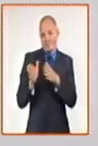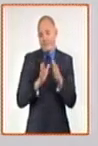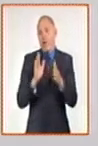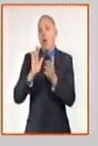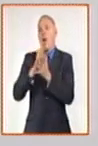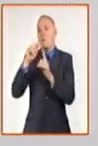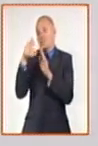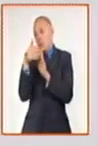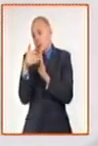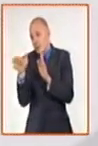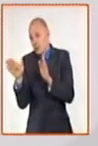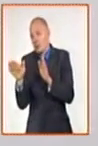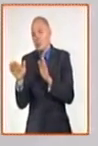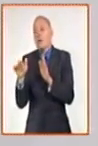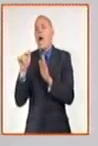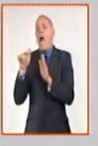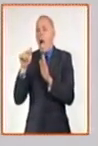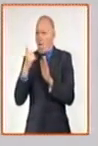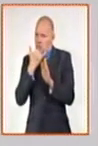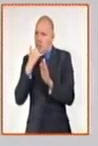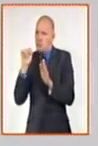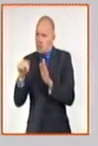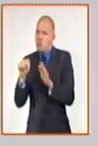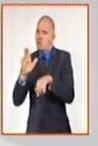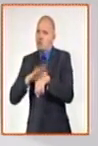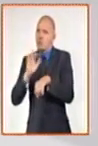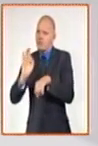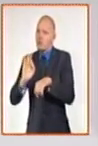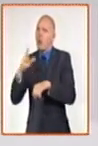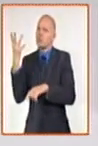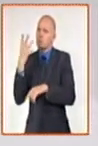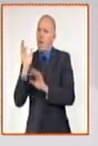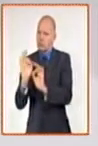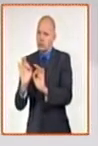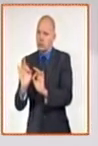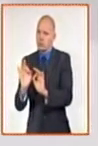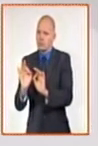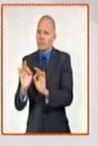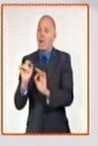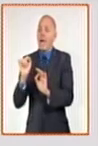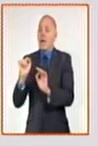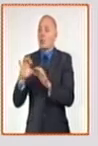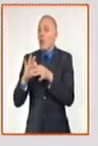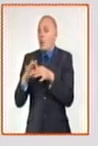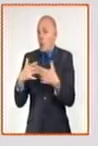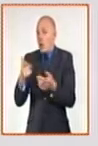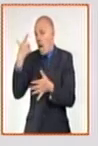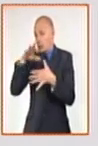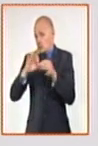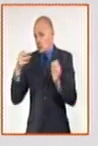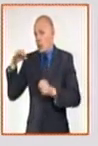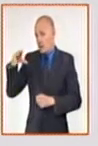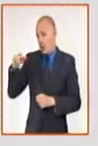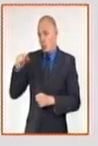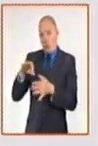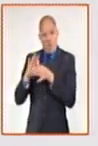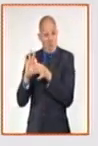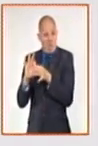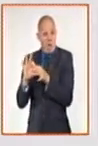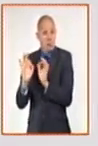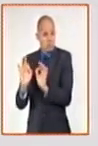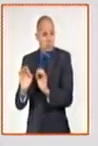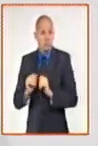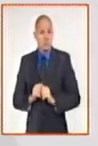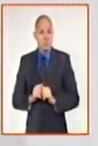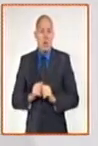con los daños provocados por el huracán Ian, básicamente, o lo fundamental, en las provincias de Pinar del Río y Artemisa, que son las que tienen